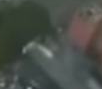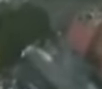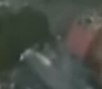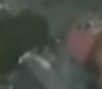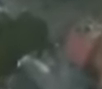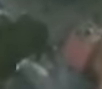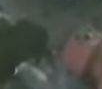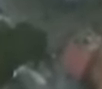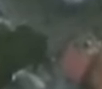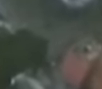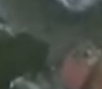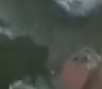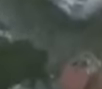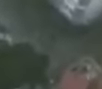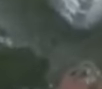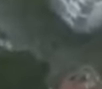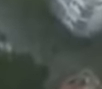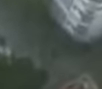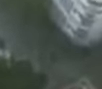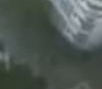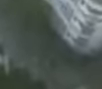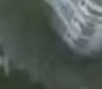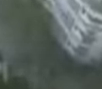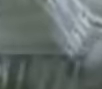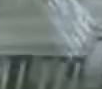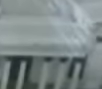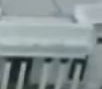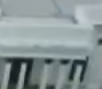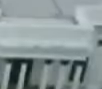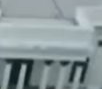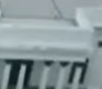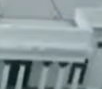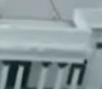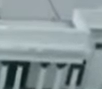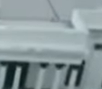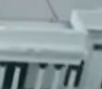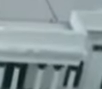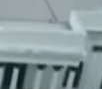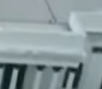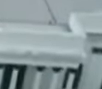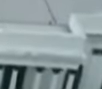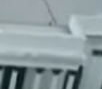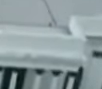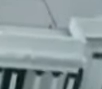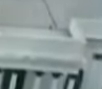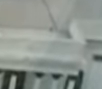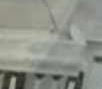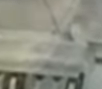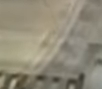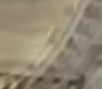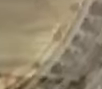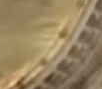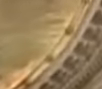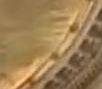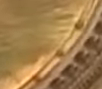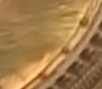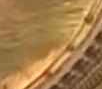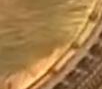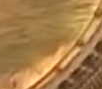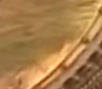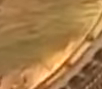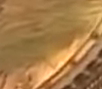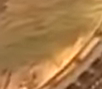donde se oficializa el mapa oficial de Venezuela surgido el 3 de diciembre de 2023. Presente el ciudadano Nicolás Maduro Moros,